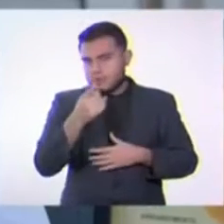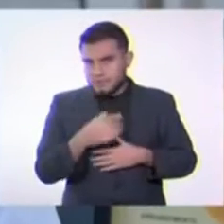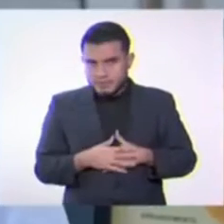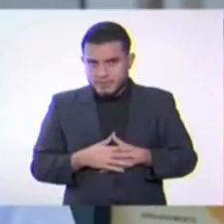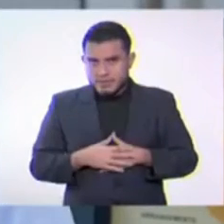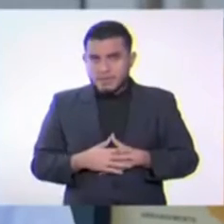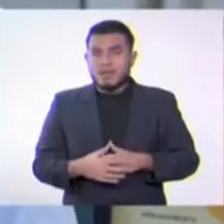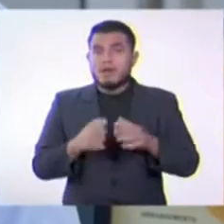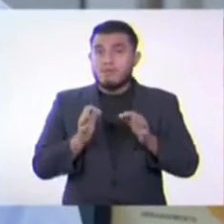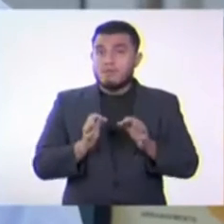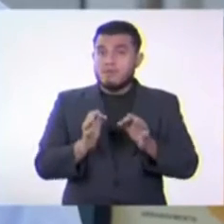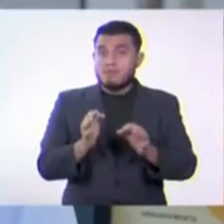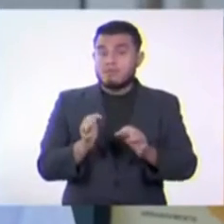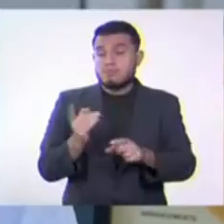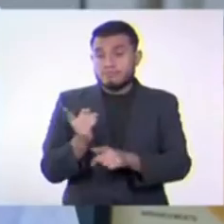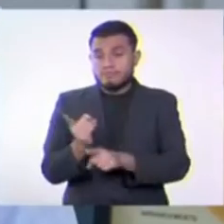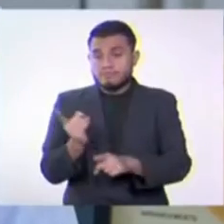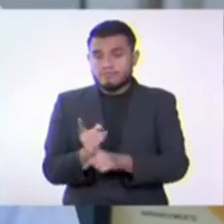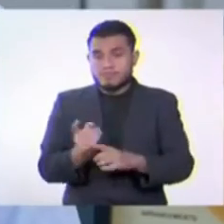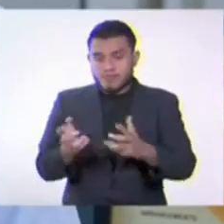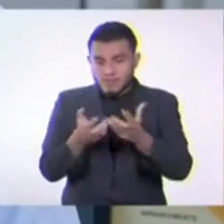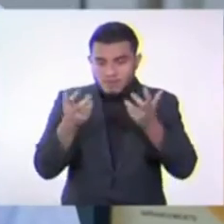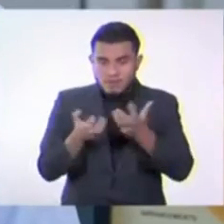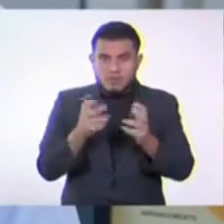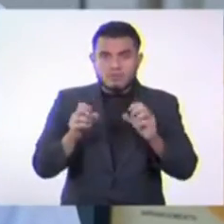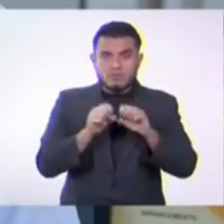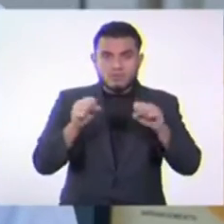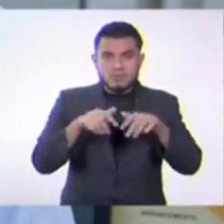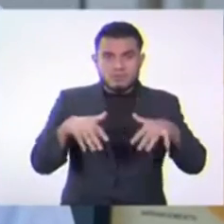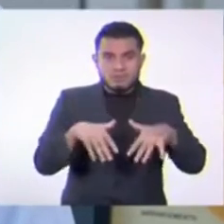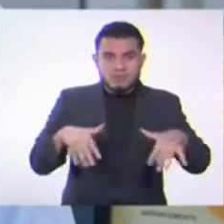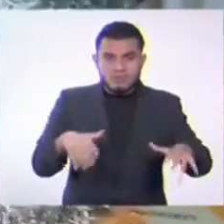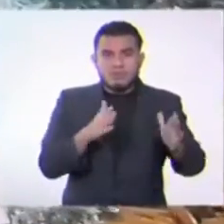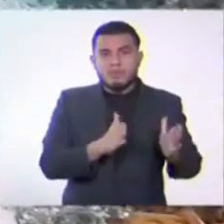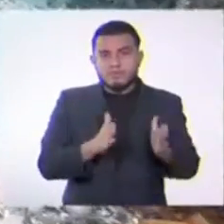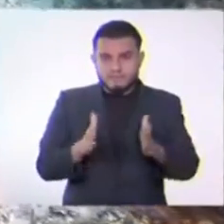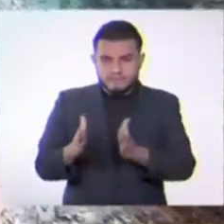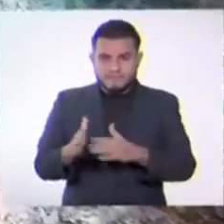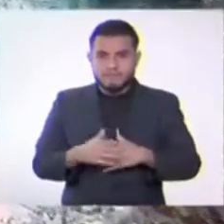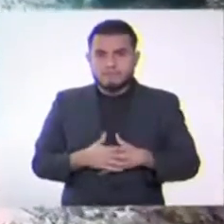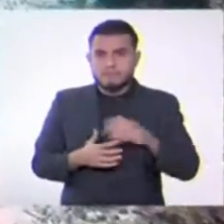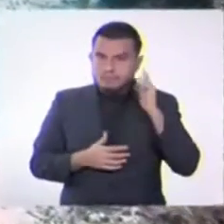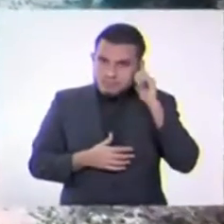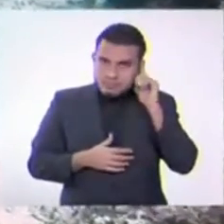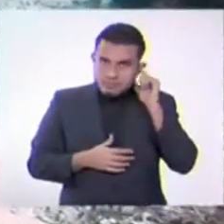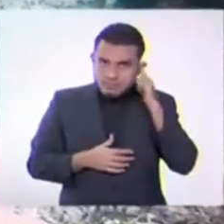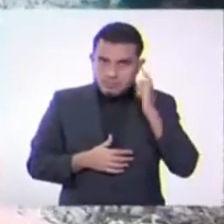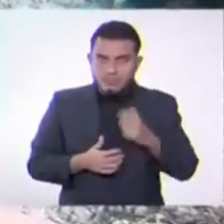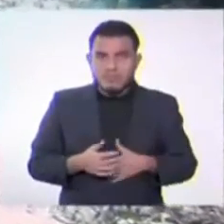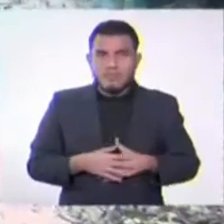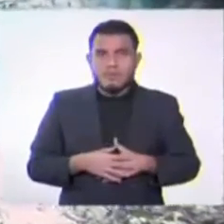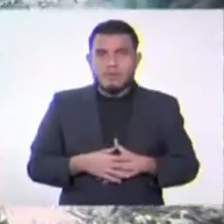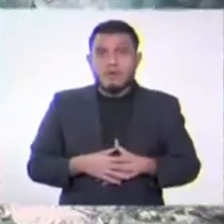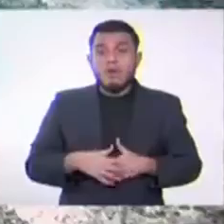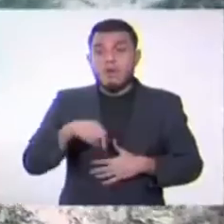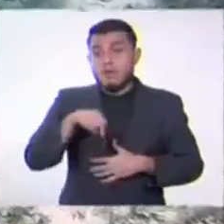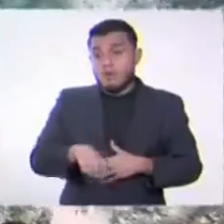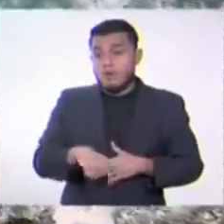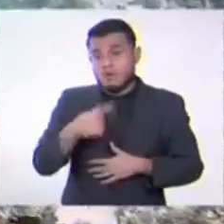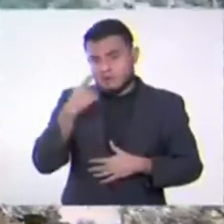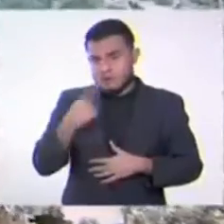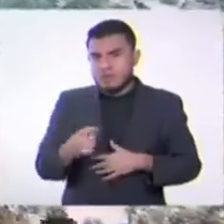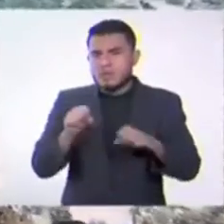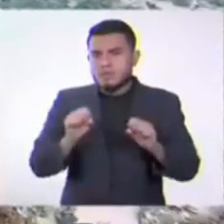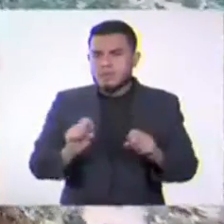más eficiente de buscarla es con un sistema bien organizado. De hecho, actualmente se estima que